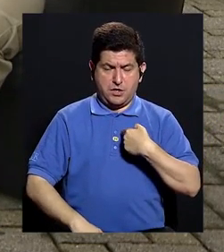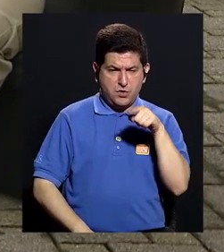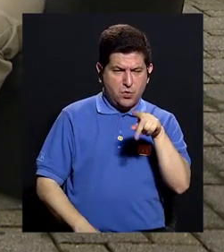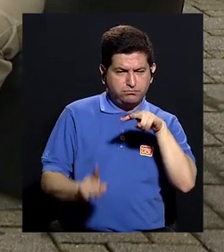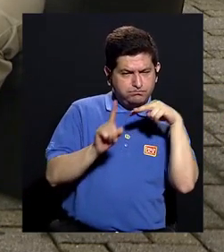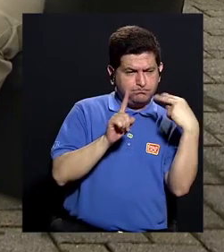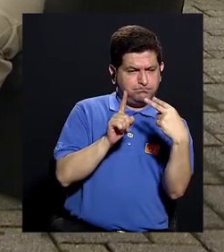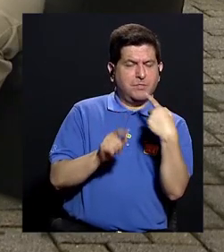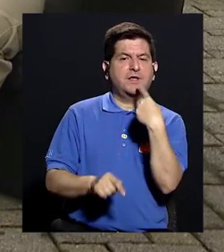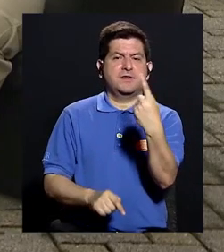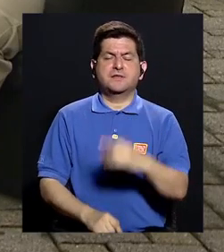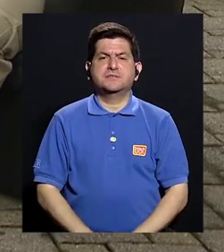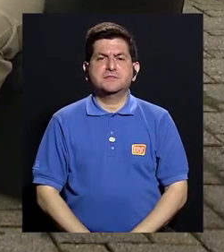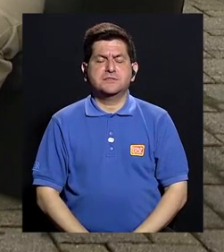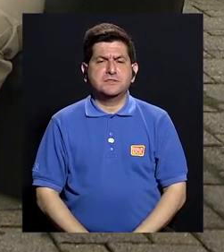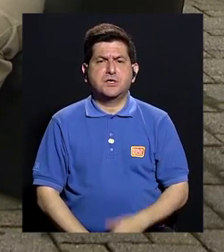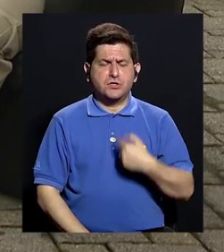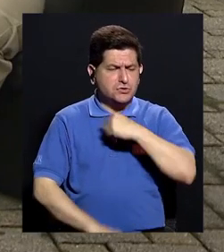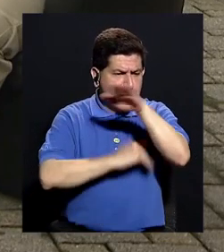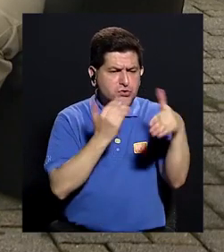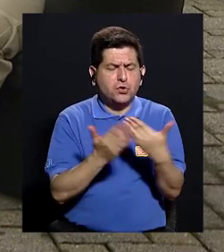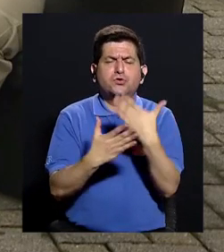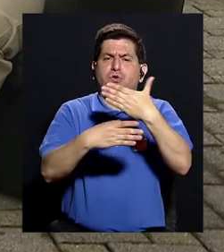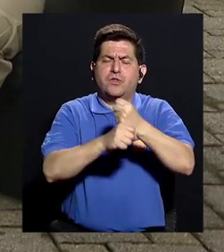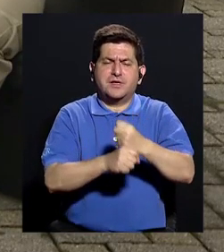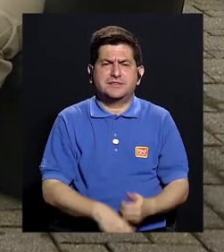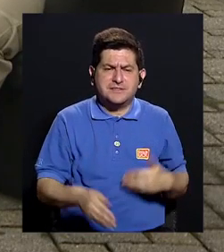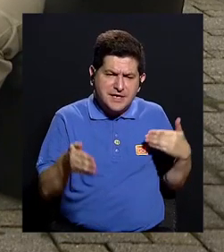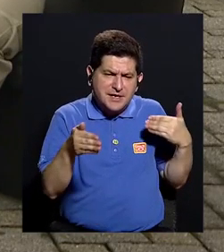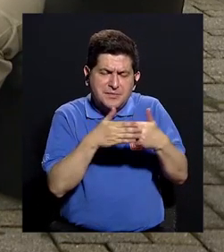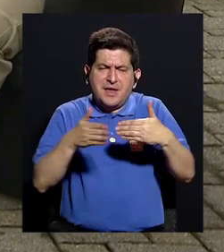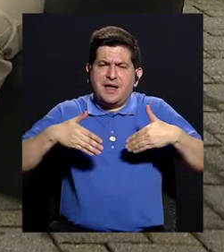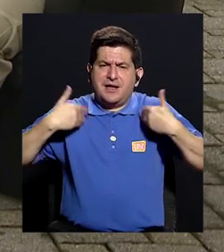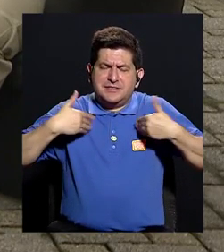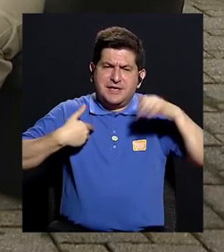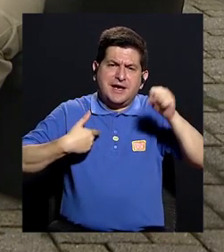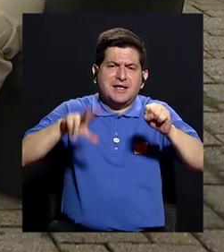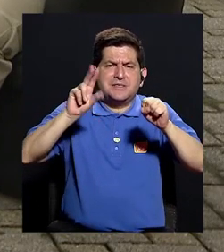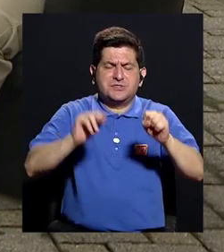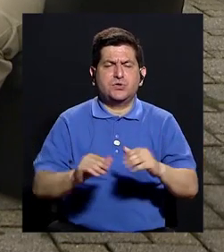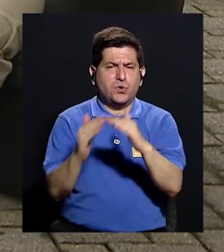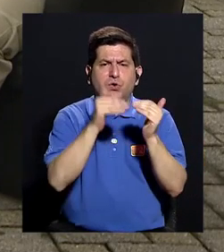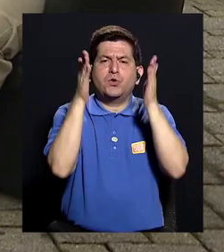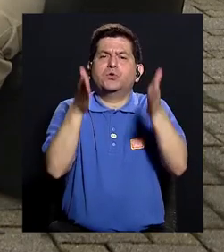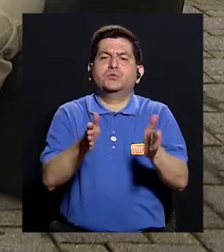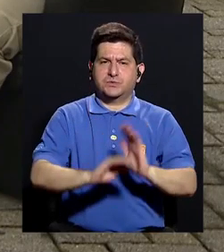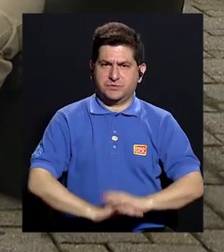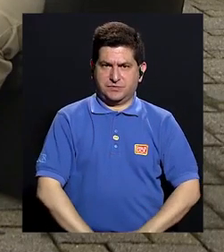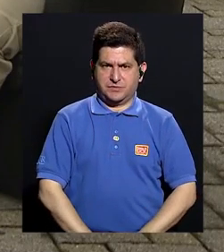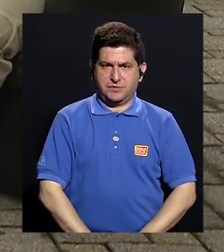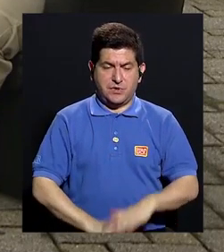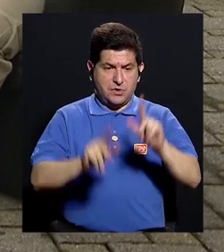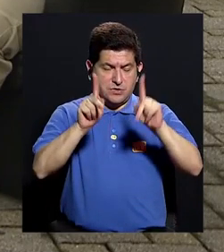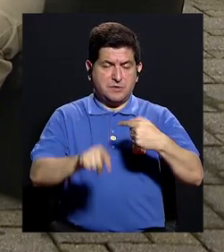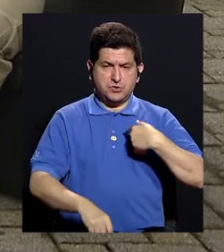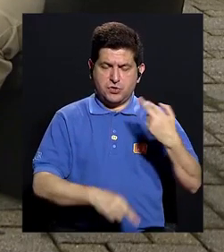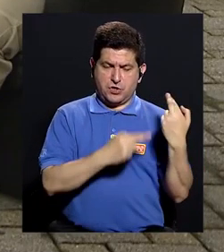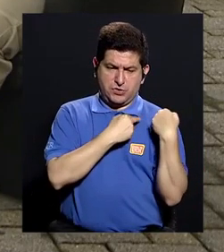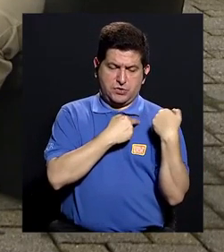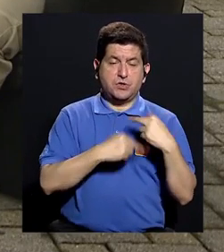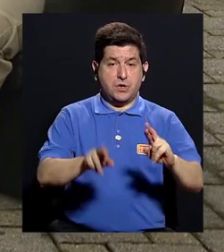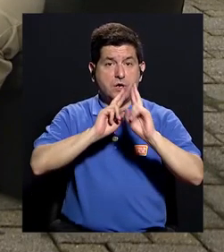desde ahí y digo cada cosa que hago me acerca la felicidad o no de mis ciudadanos de a los que me debo